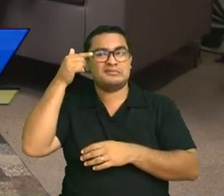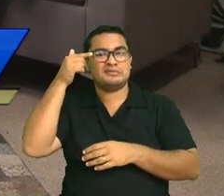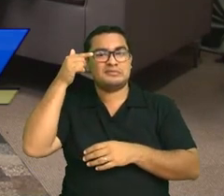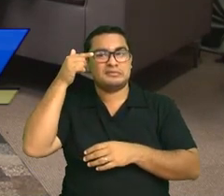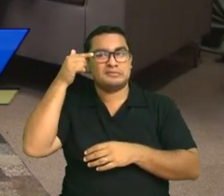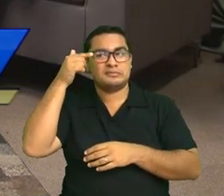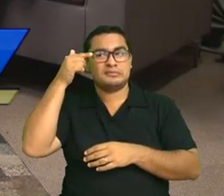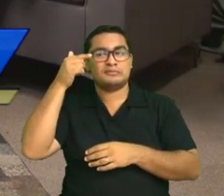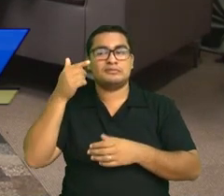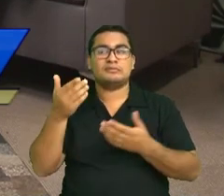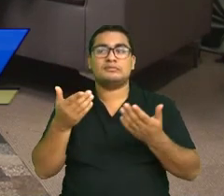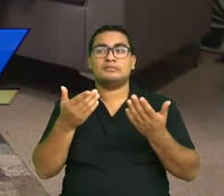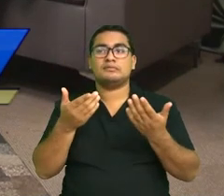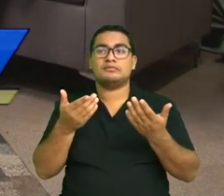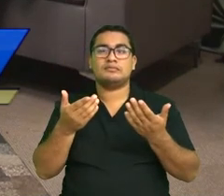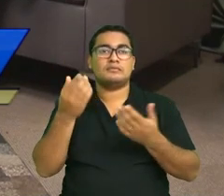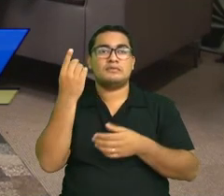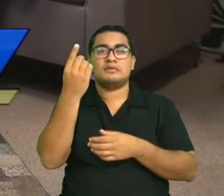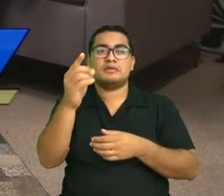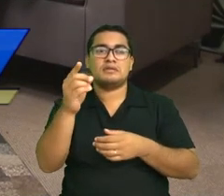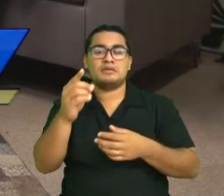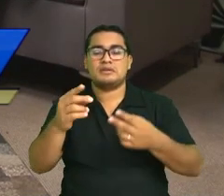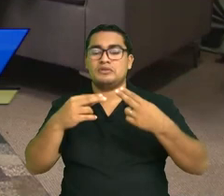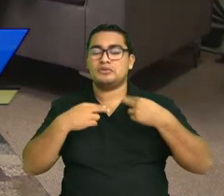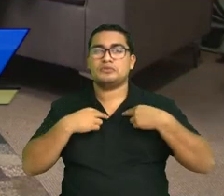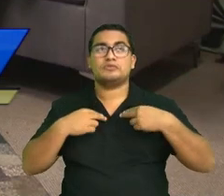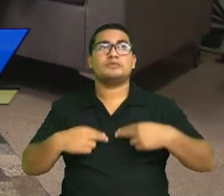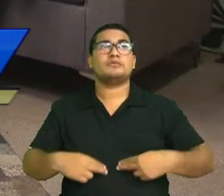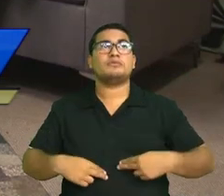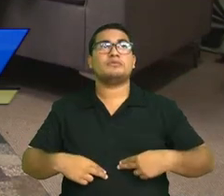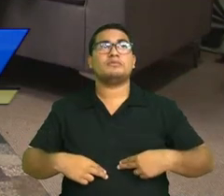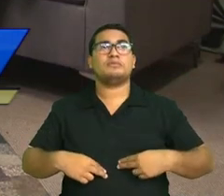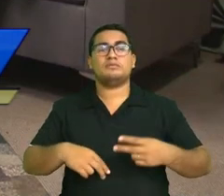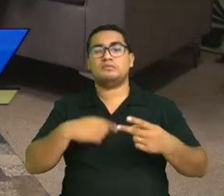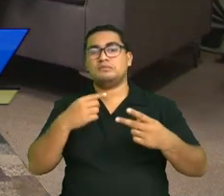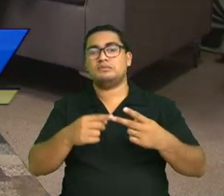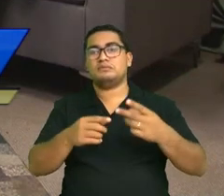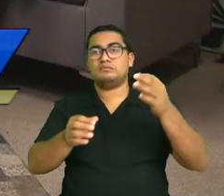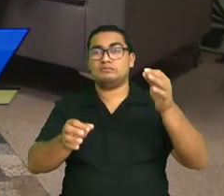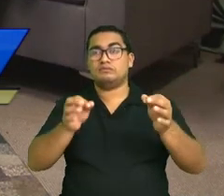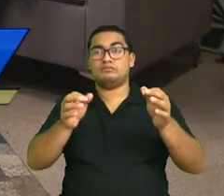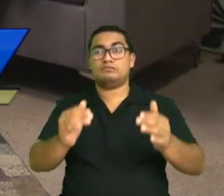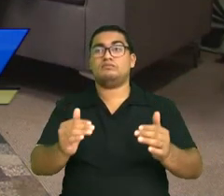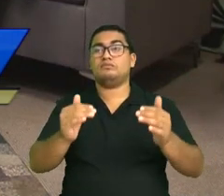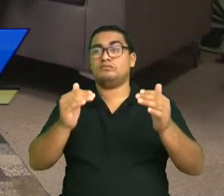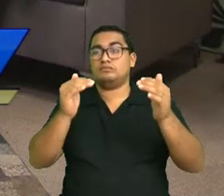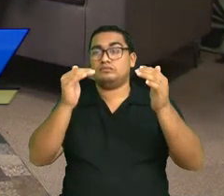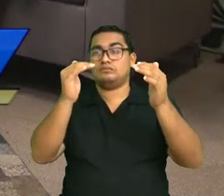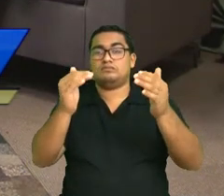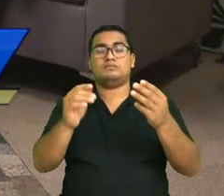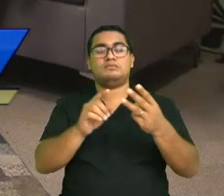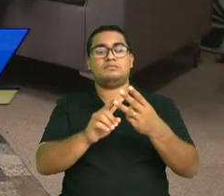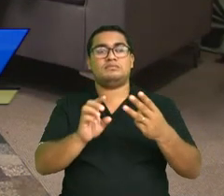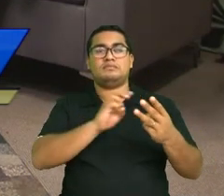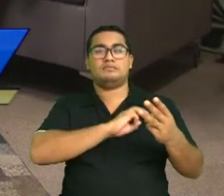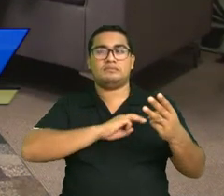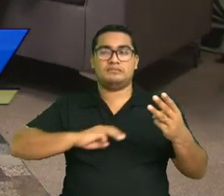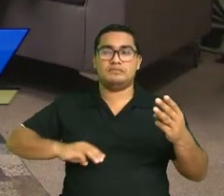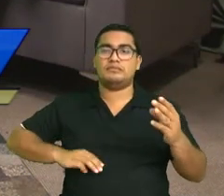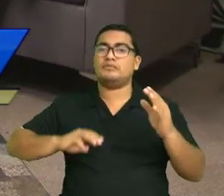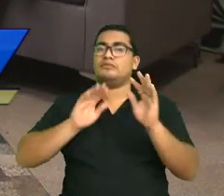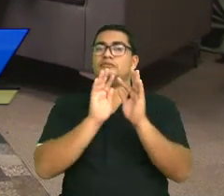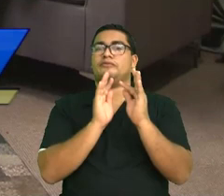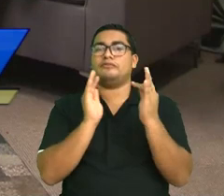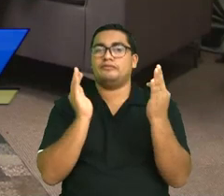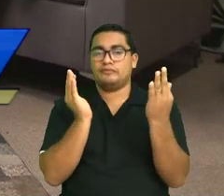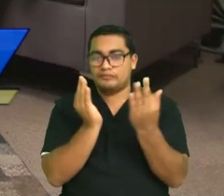Educación, la Procuraduría de Derechos Humanos y también el Ministerio de Familia, de Niñez y Familia